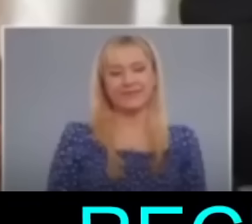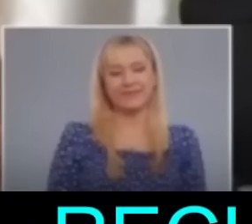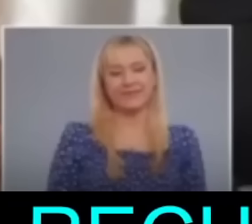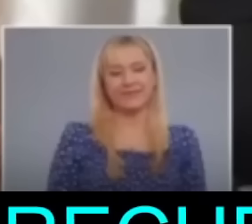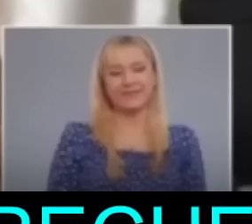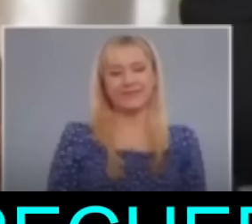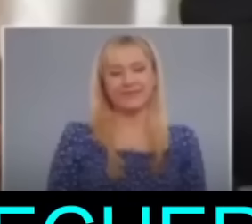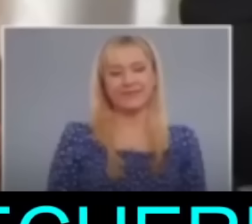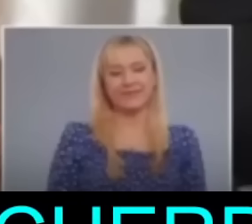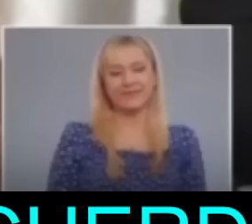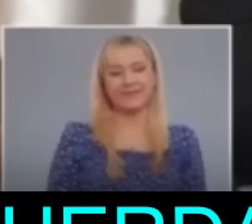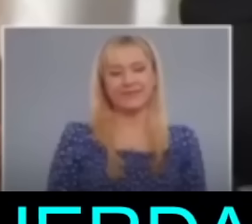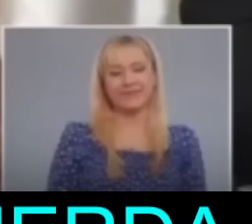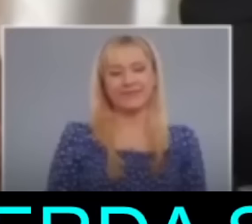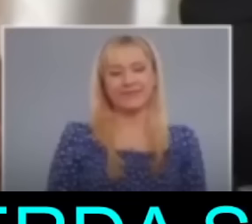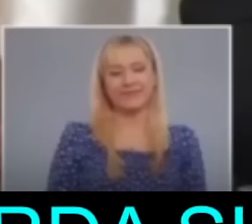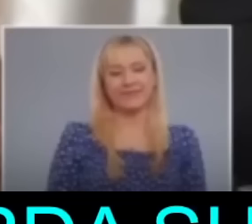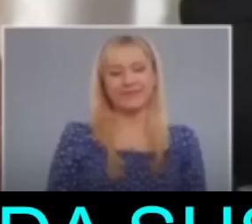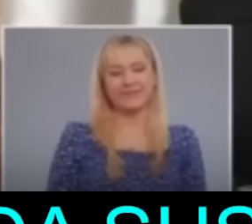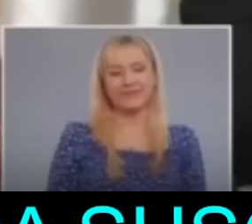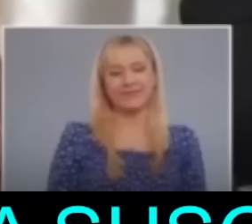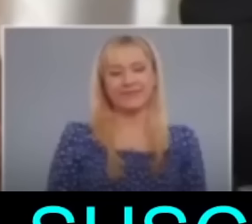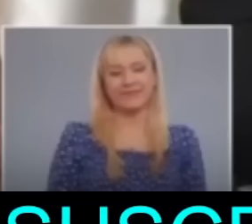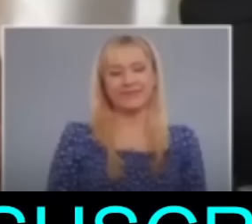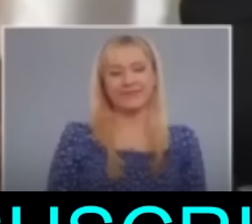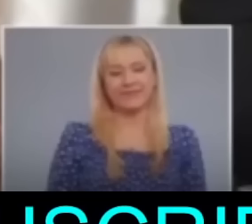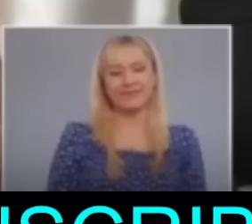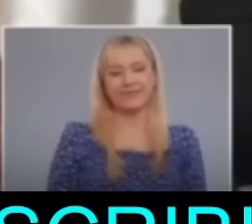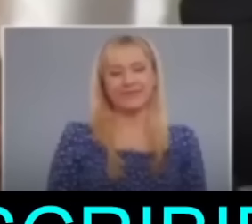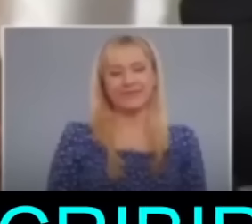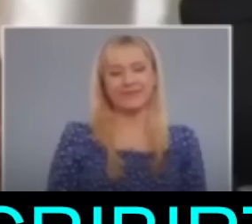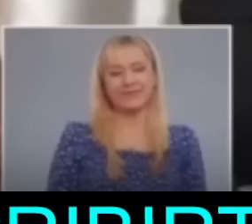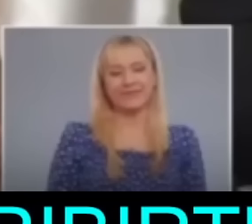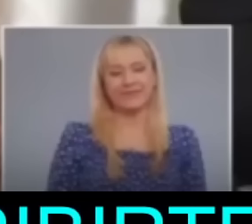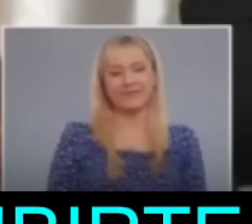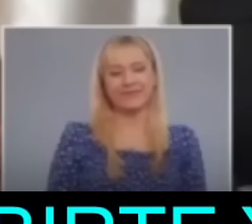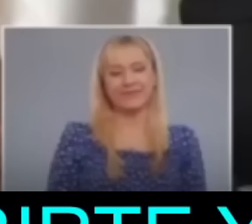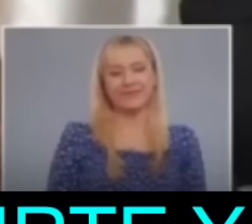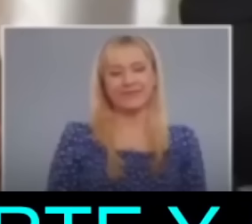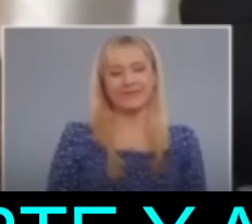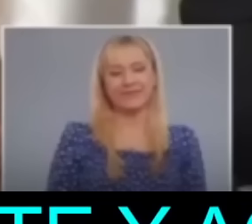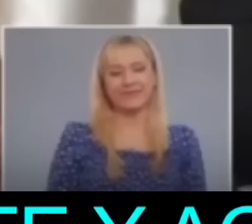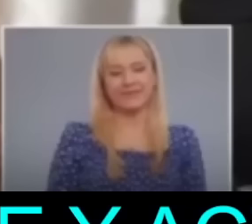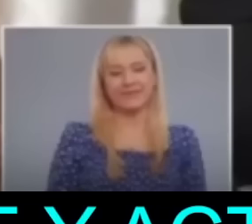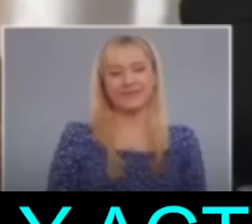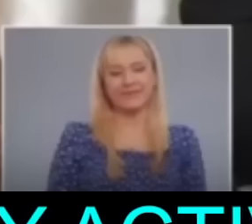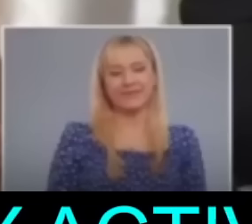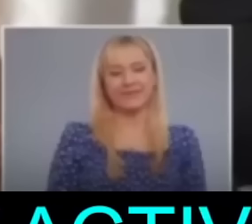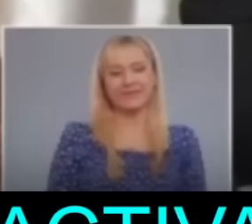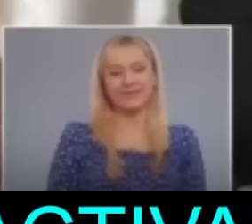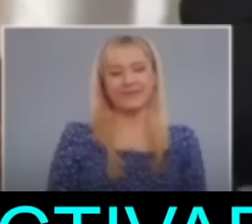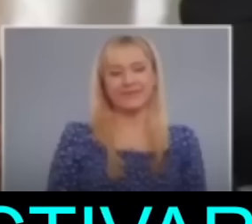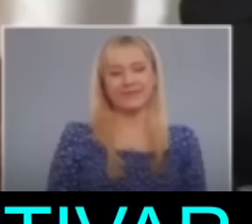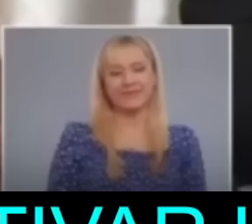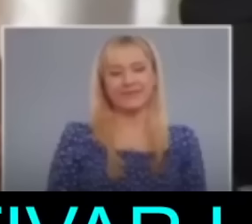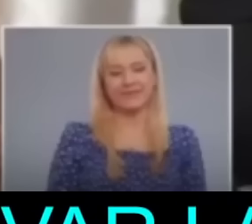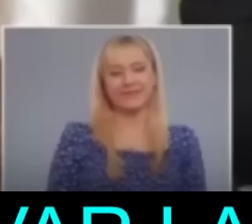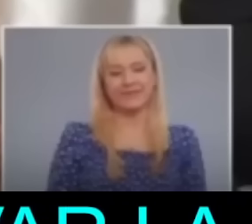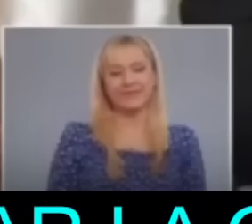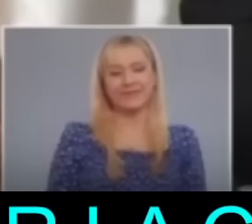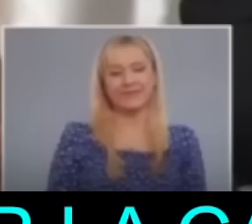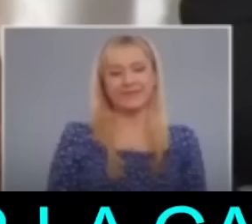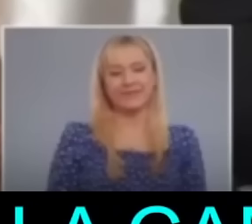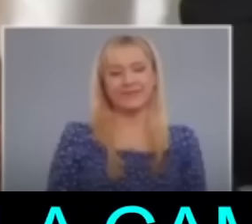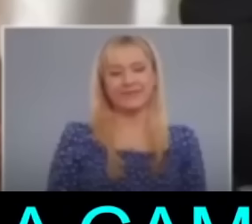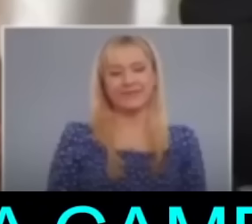exigimos un reajuste a sus bolsillos así se hará porque como se dice el pueblo manda el